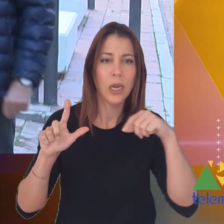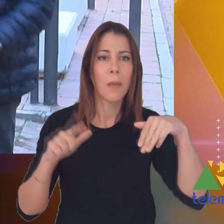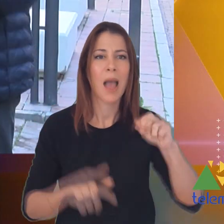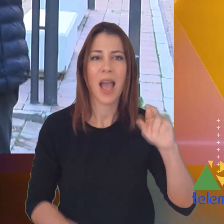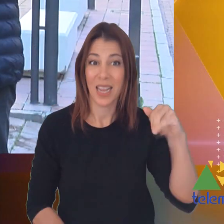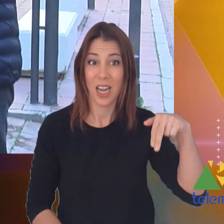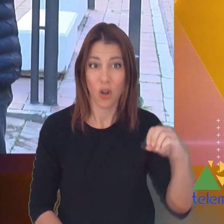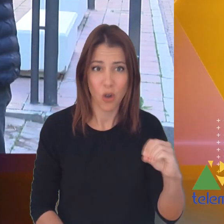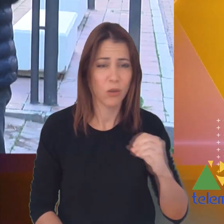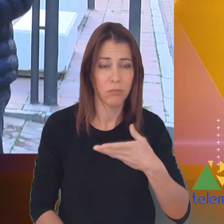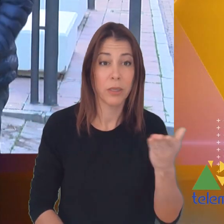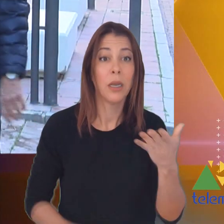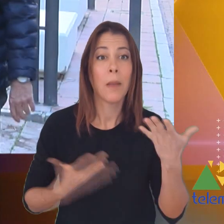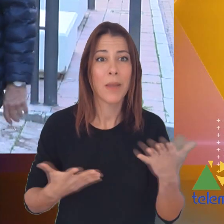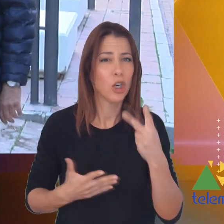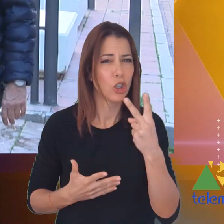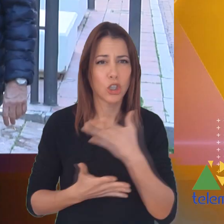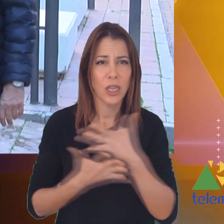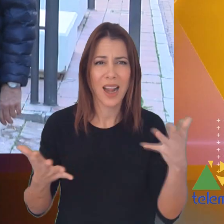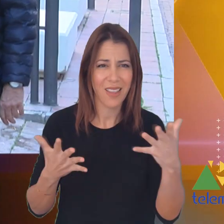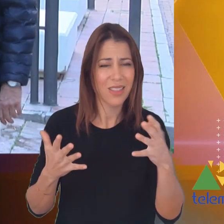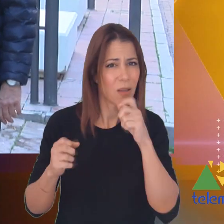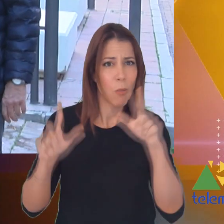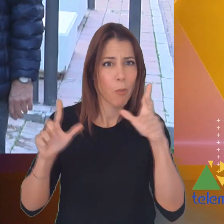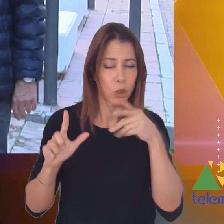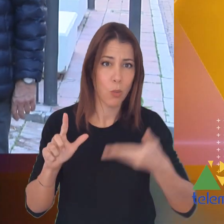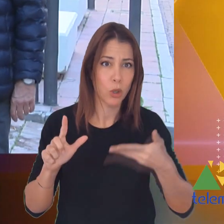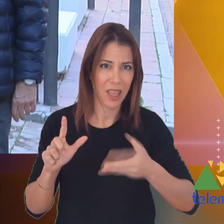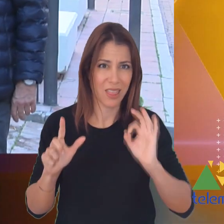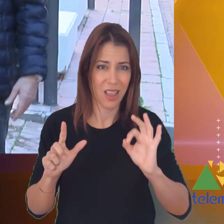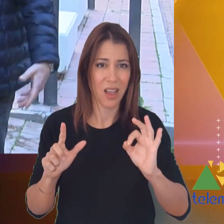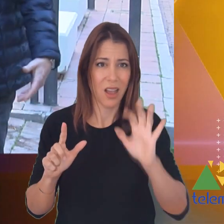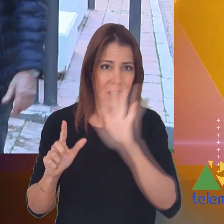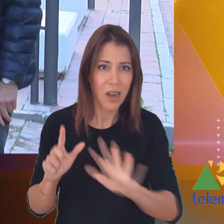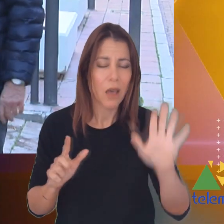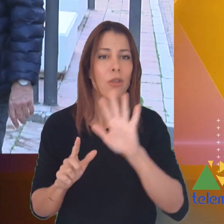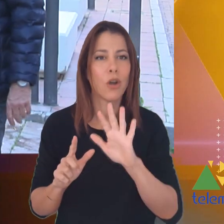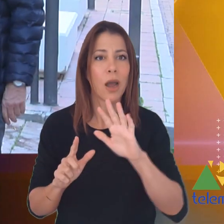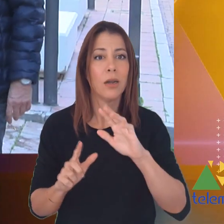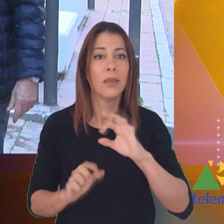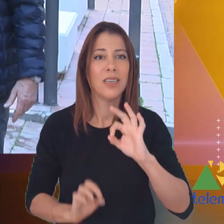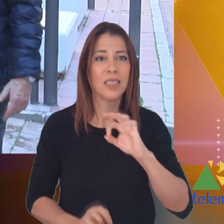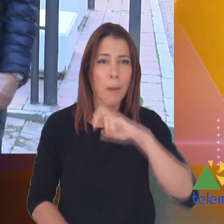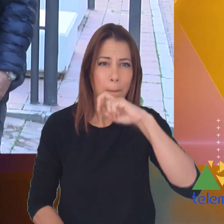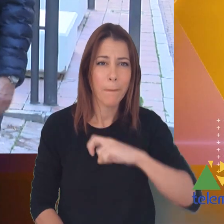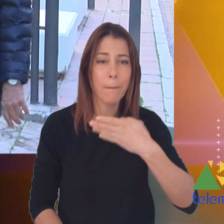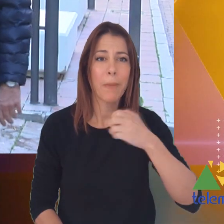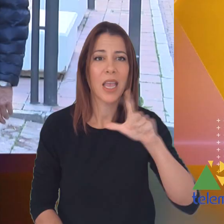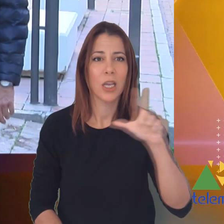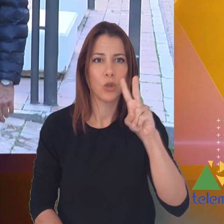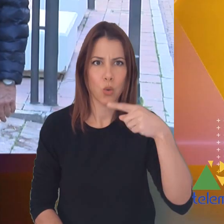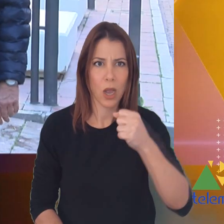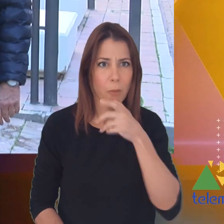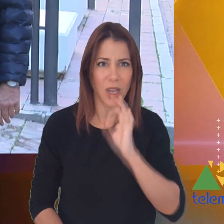y tal. Pero los dos grandes personajes, por su relevancia nacional, fueron primero el cardenal Belluga, que fue todo un